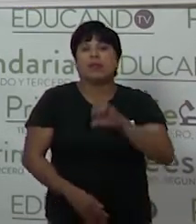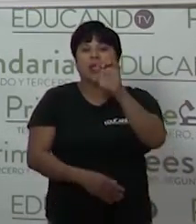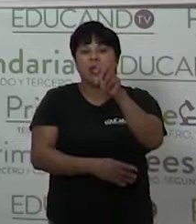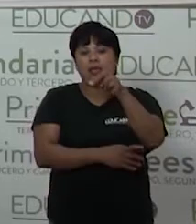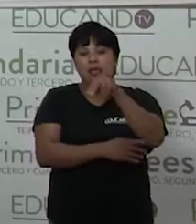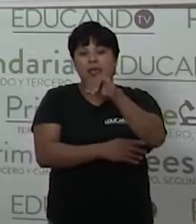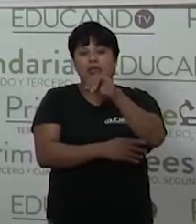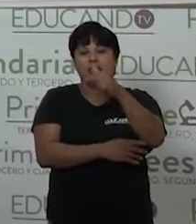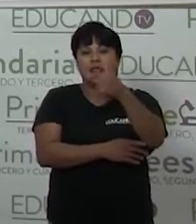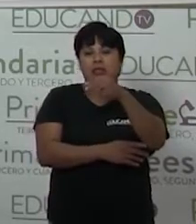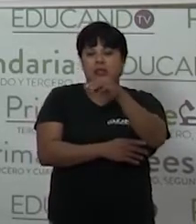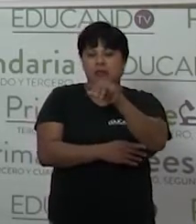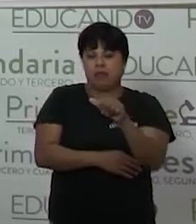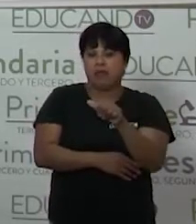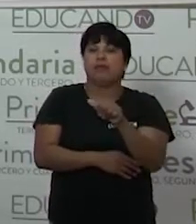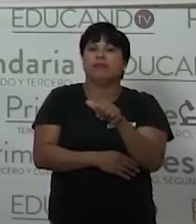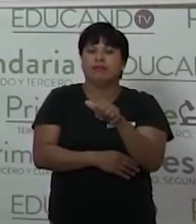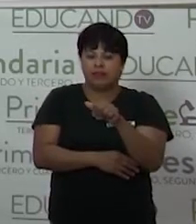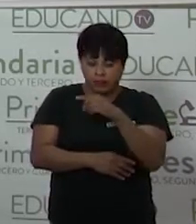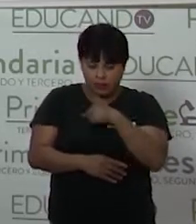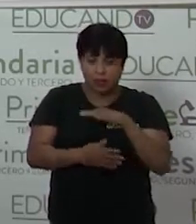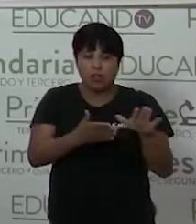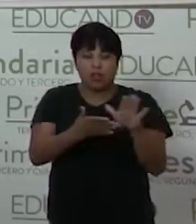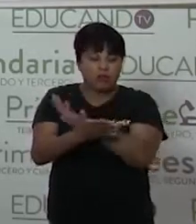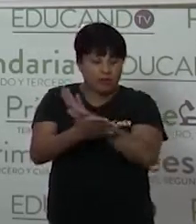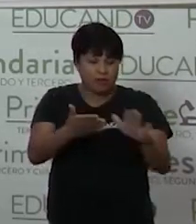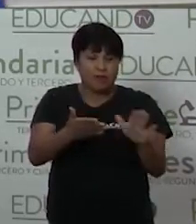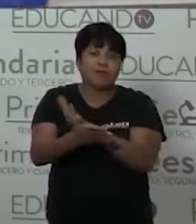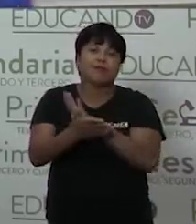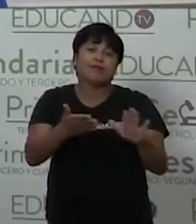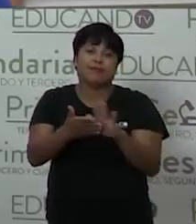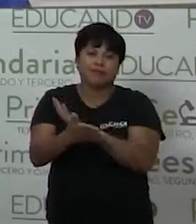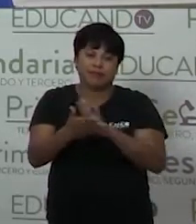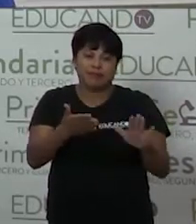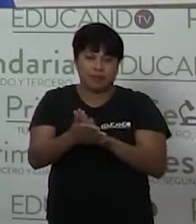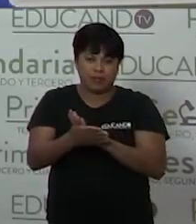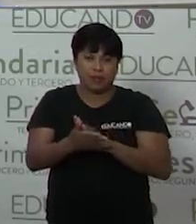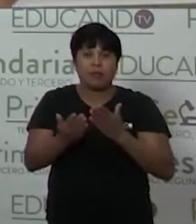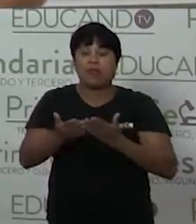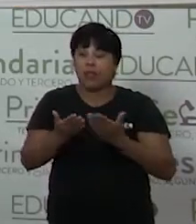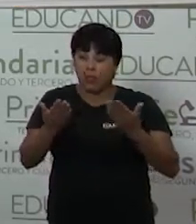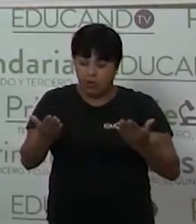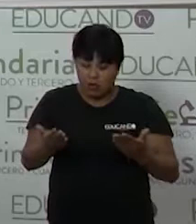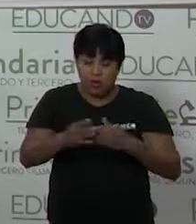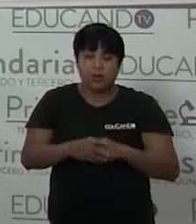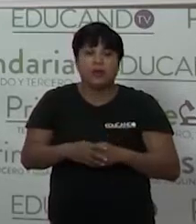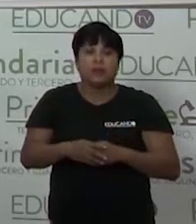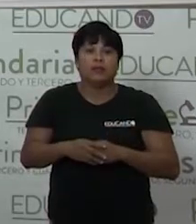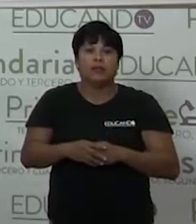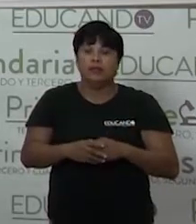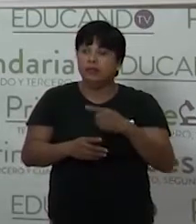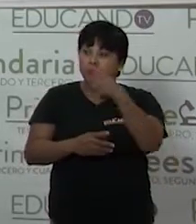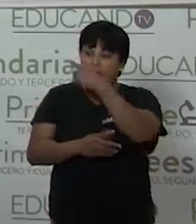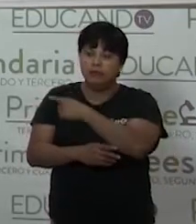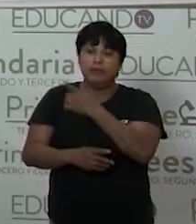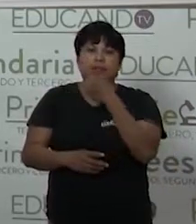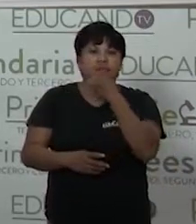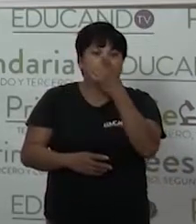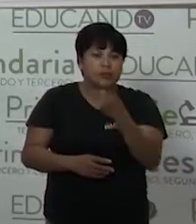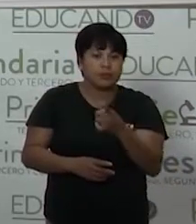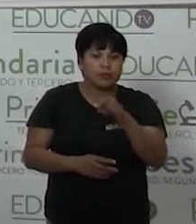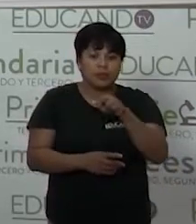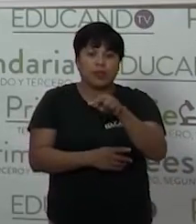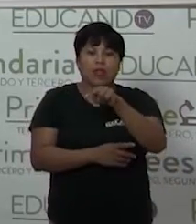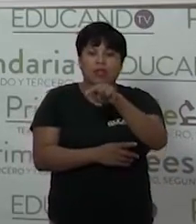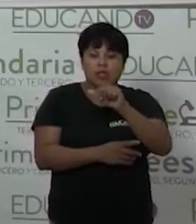enigmas y lo voy a borrar de acá ahora aquí dice